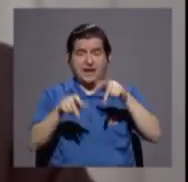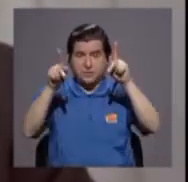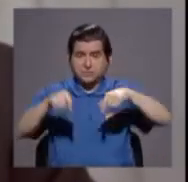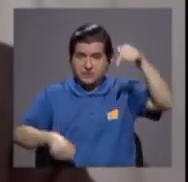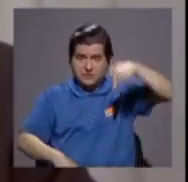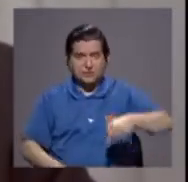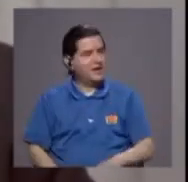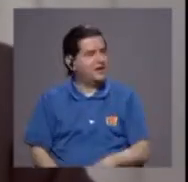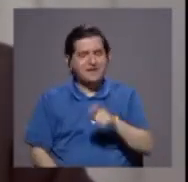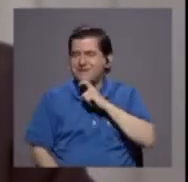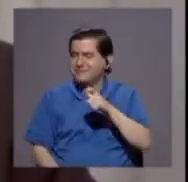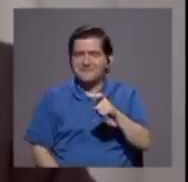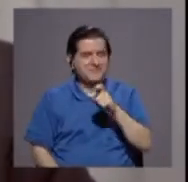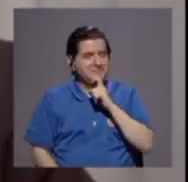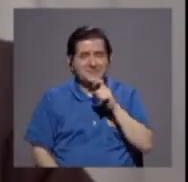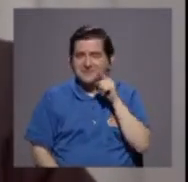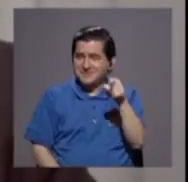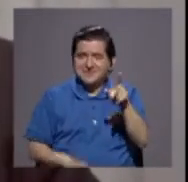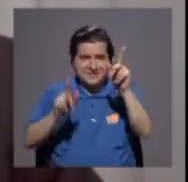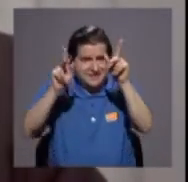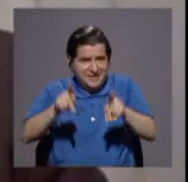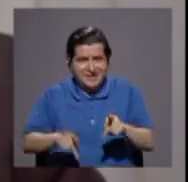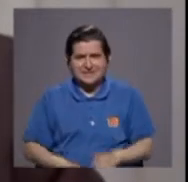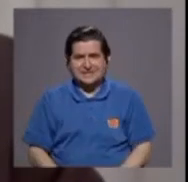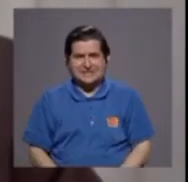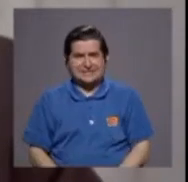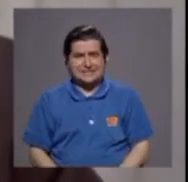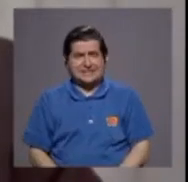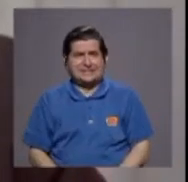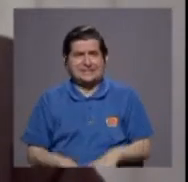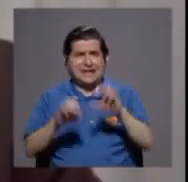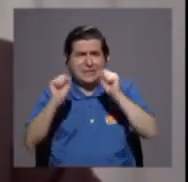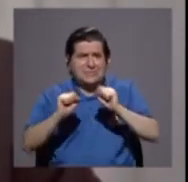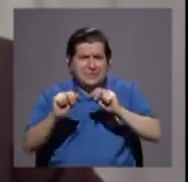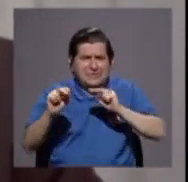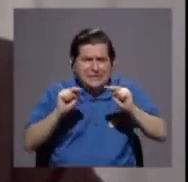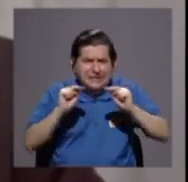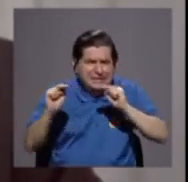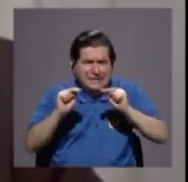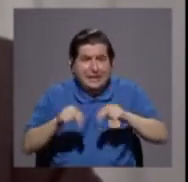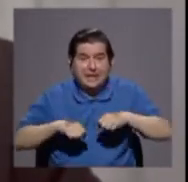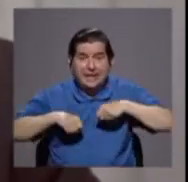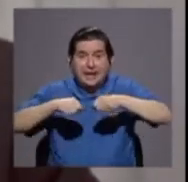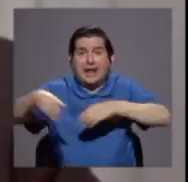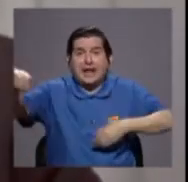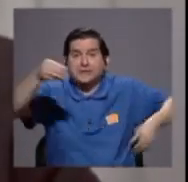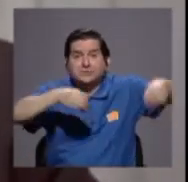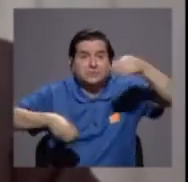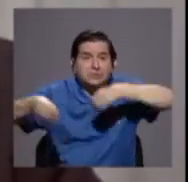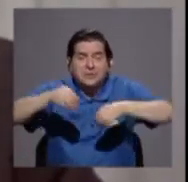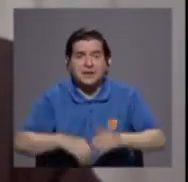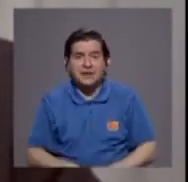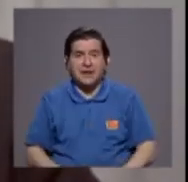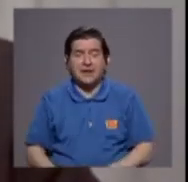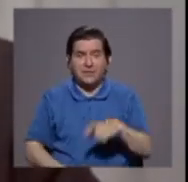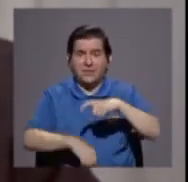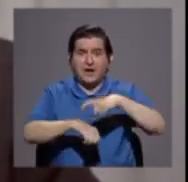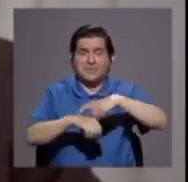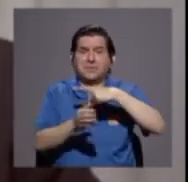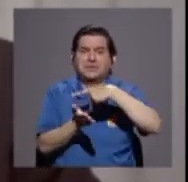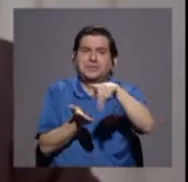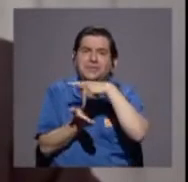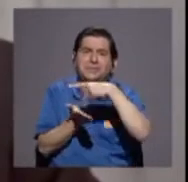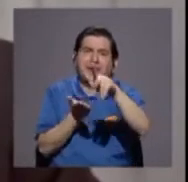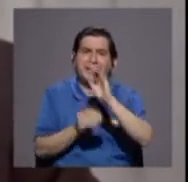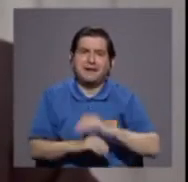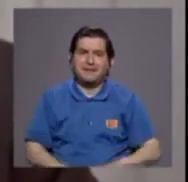duras penas pueden completar la transacción en el supermercado cuando llegan a la caja.